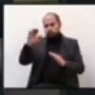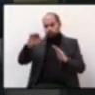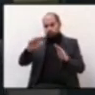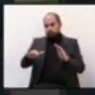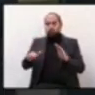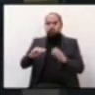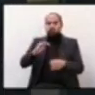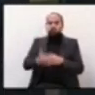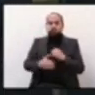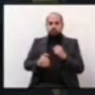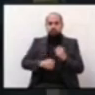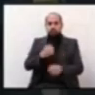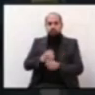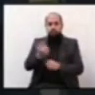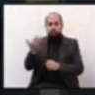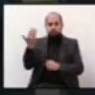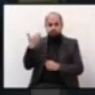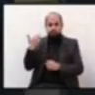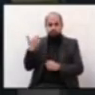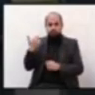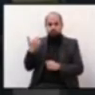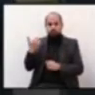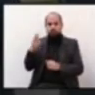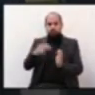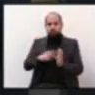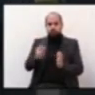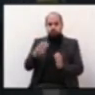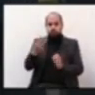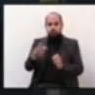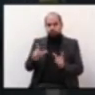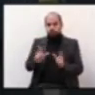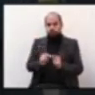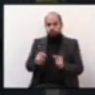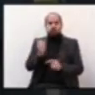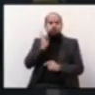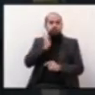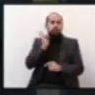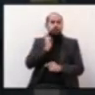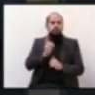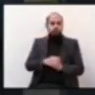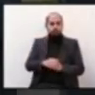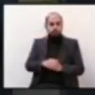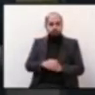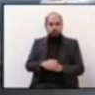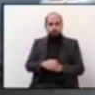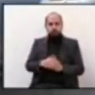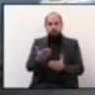al cierre del periodo inmediato anterior. Sería cuánto, diputada, por el momento.